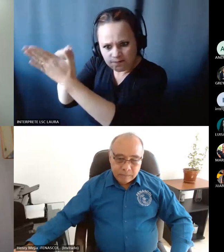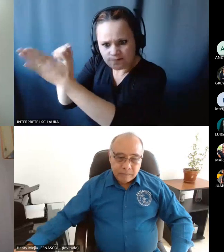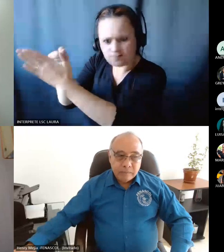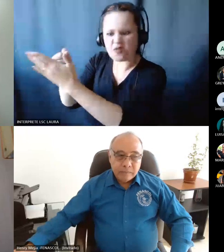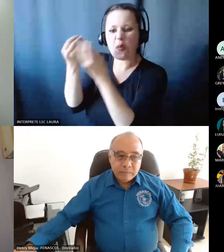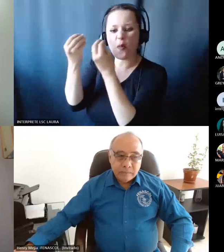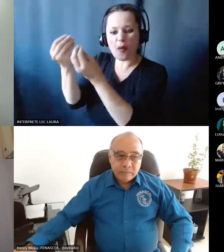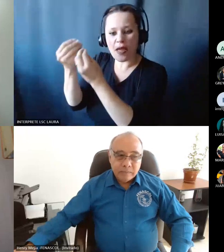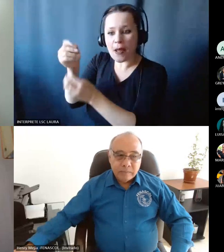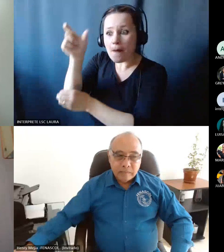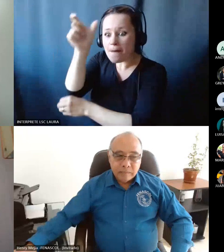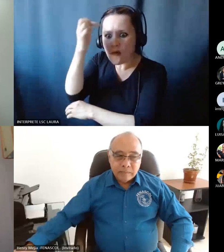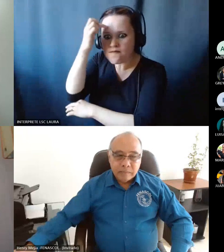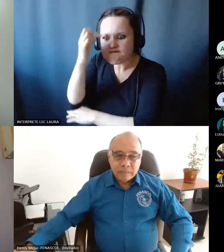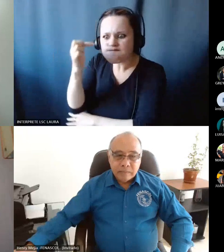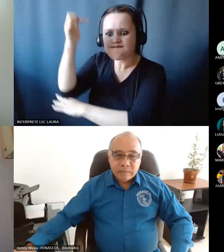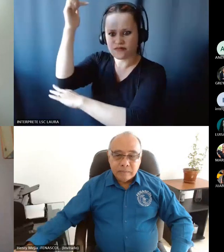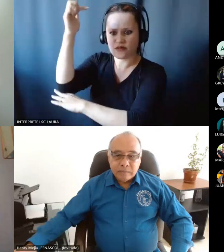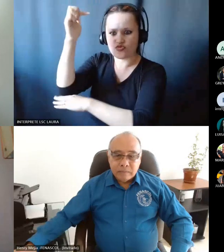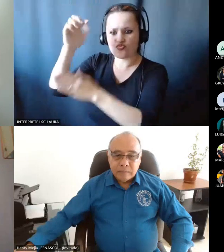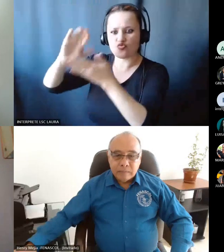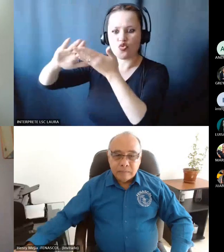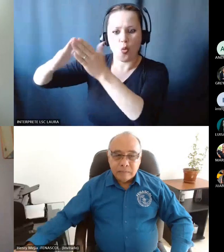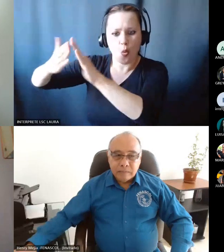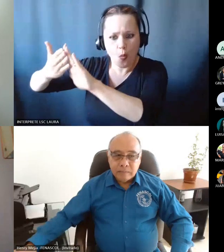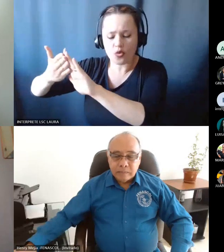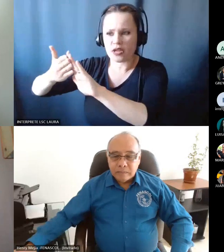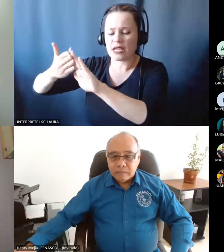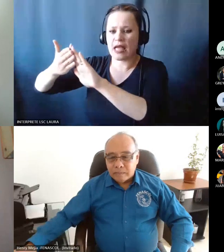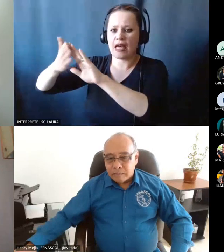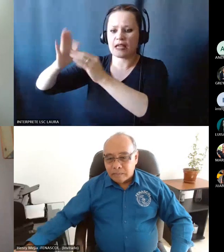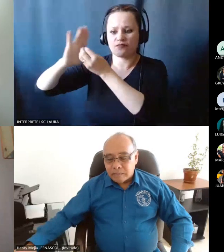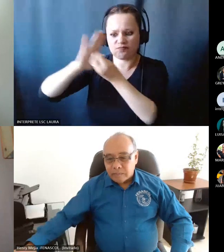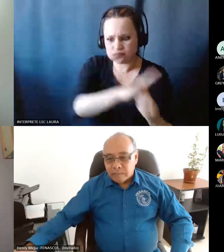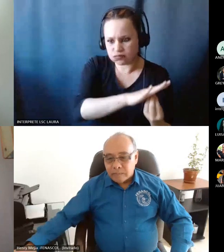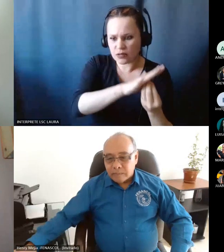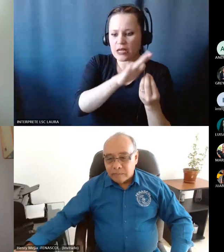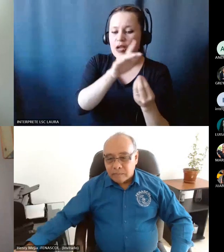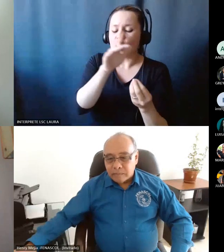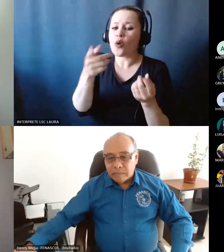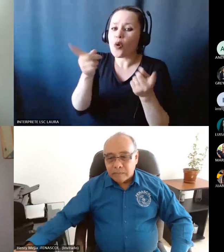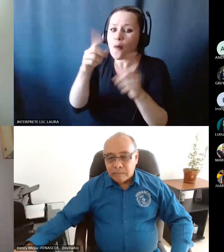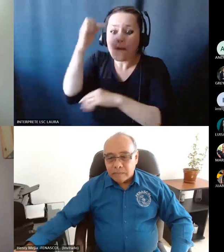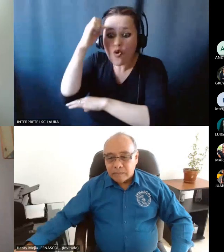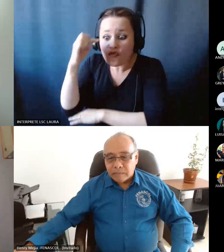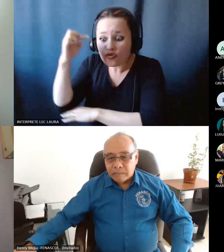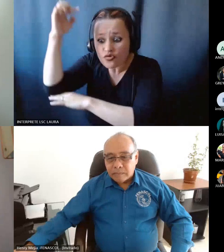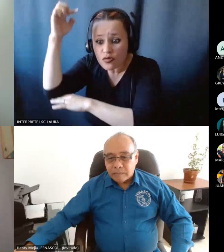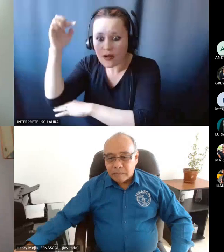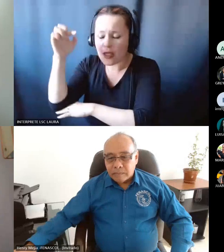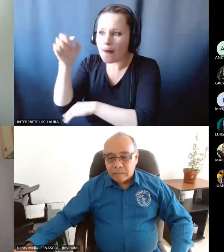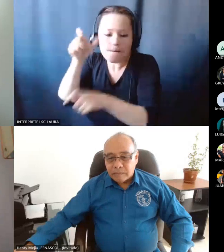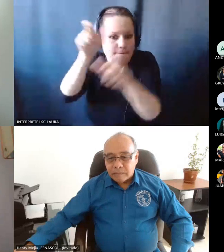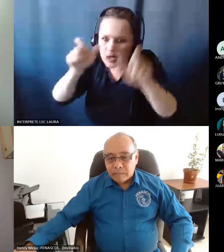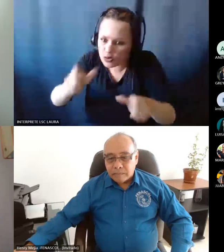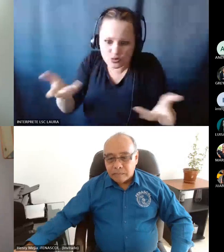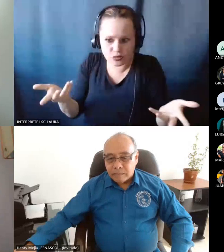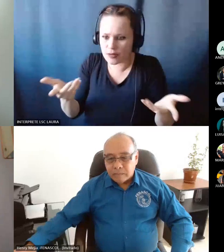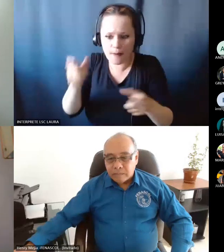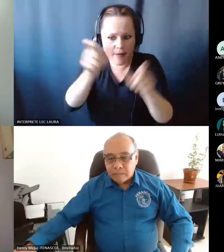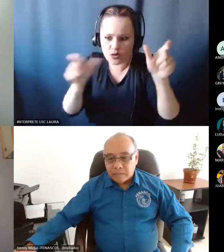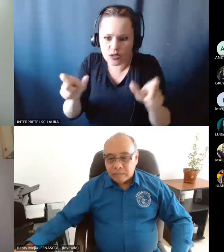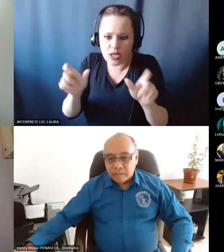Los profesionales de comunidades vulnerables en este caso profesionales personas que en condición